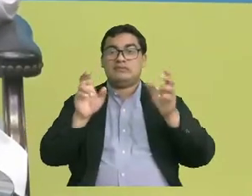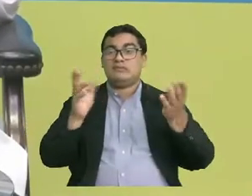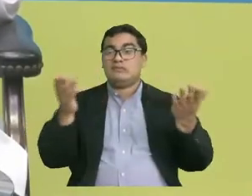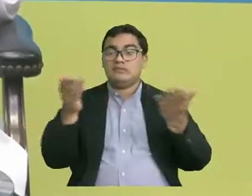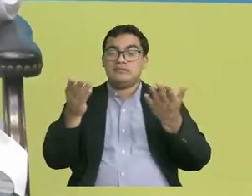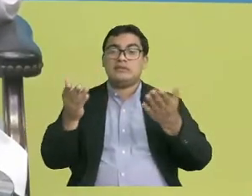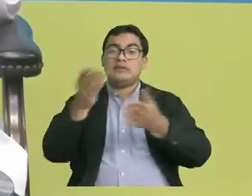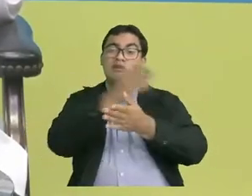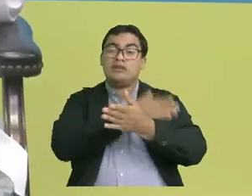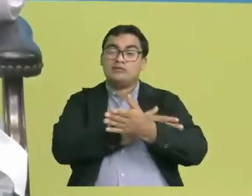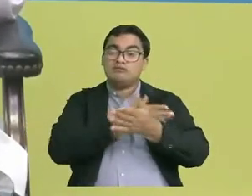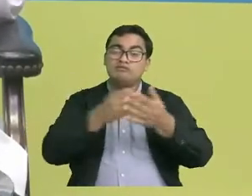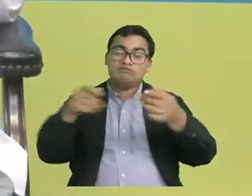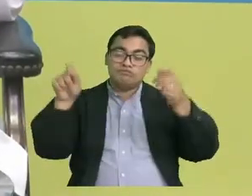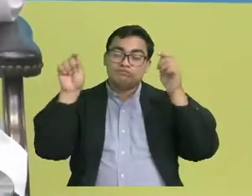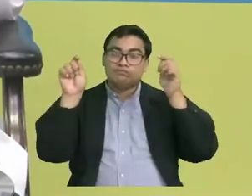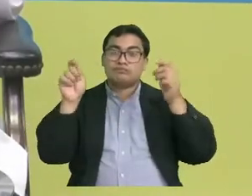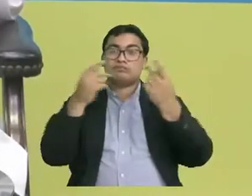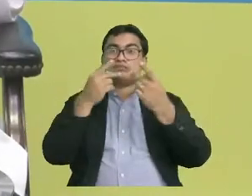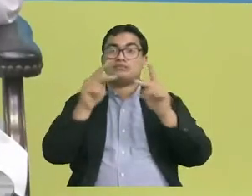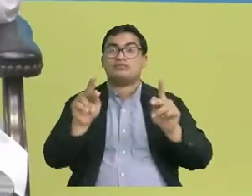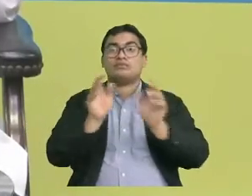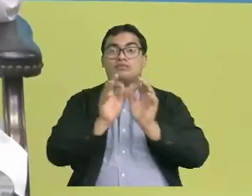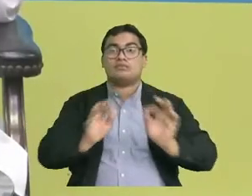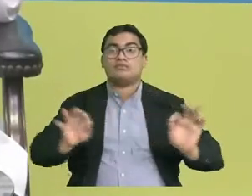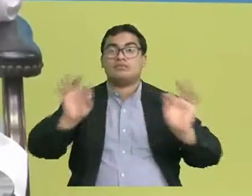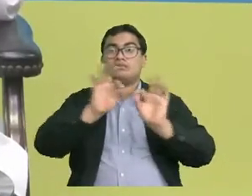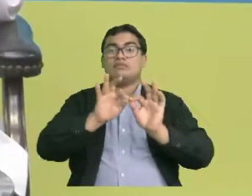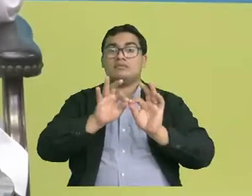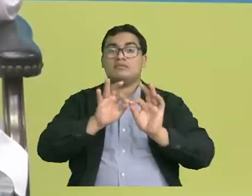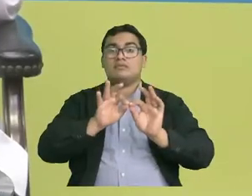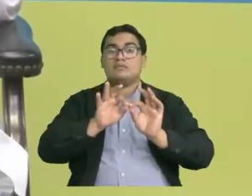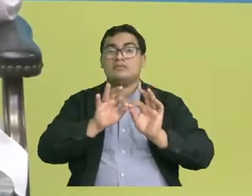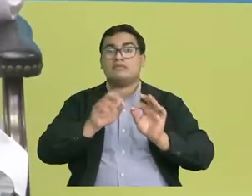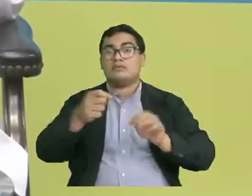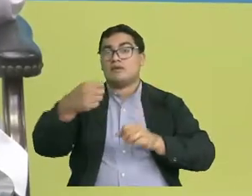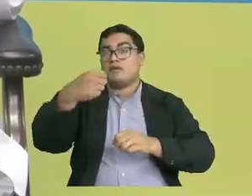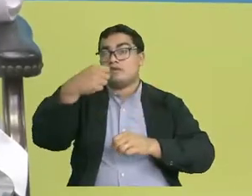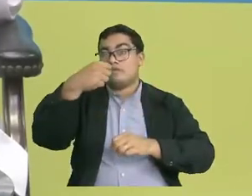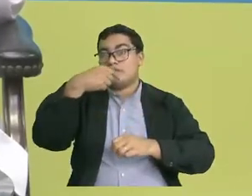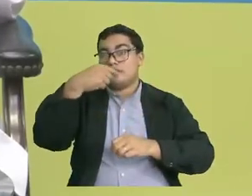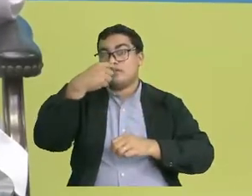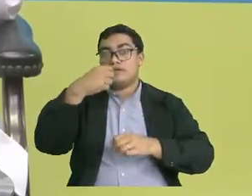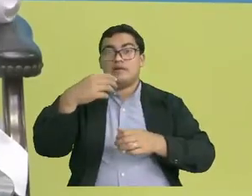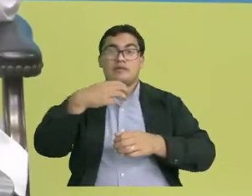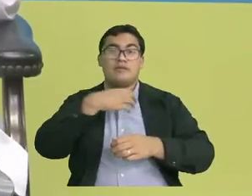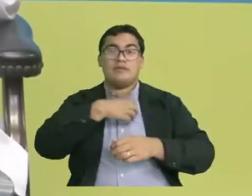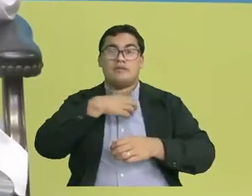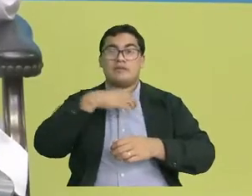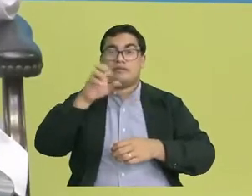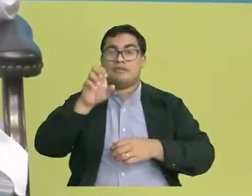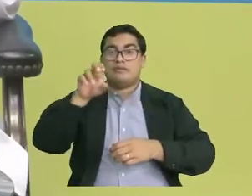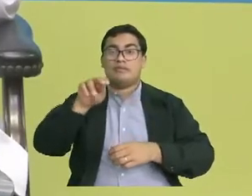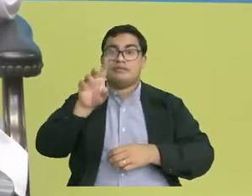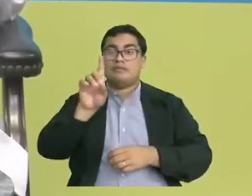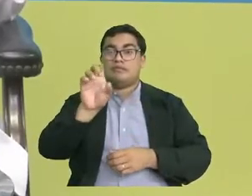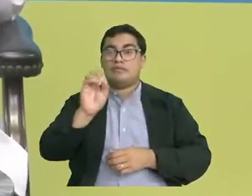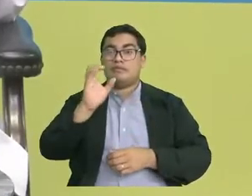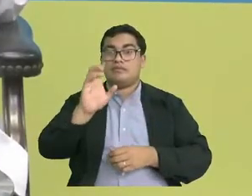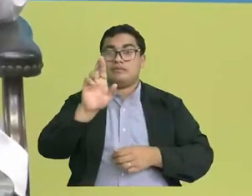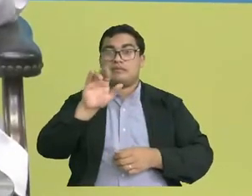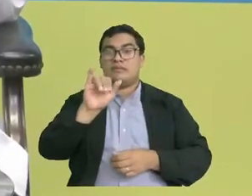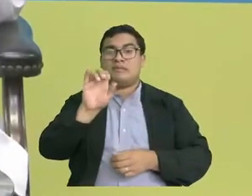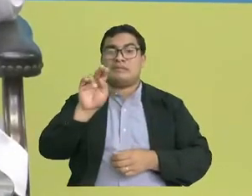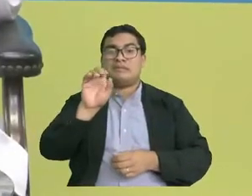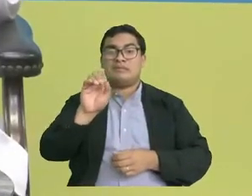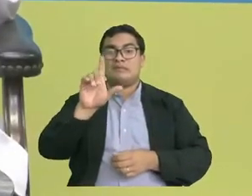diagnóstico principalmente, pero el tratamiento generalmente lo hacen los endocrinólogos pediatras. Yeah. Los